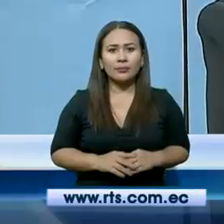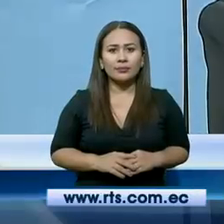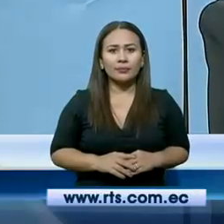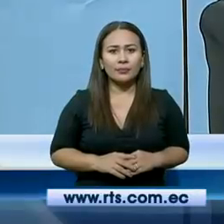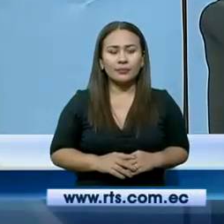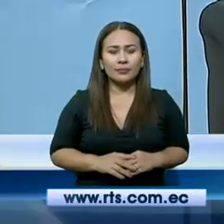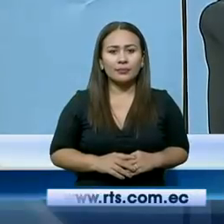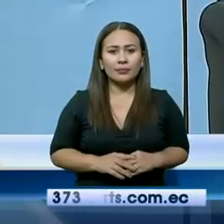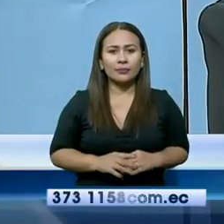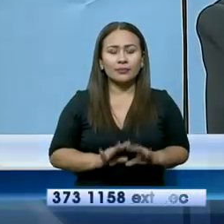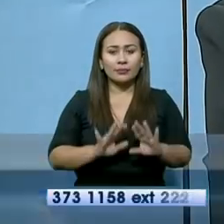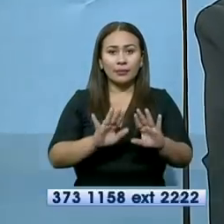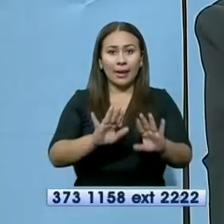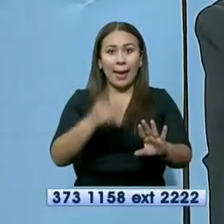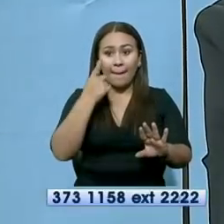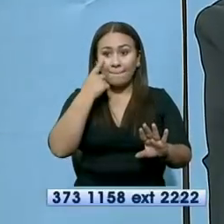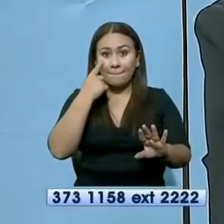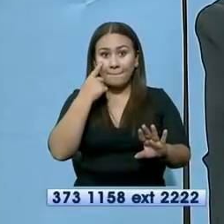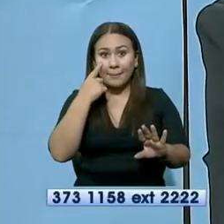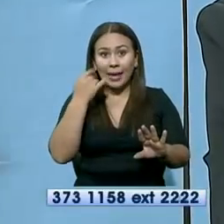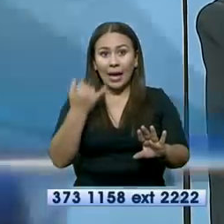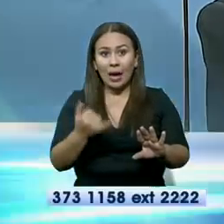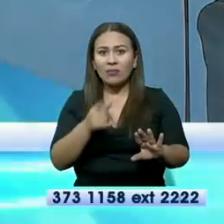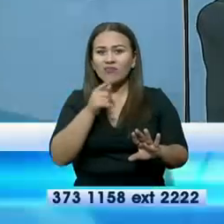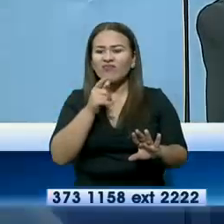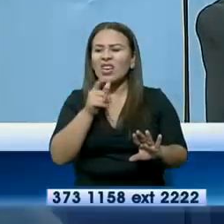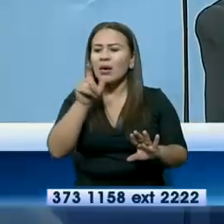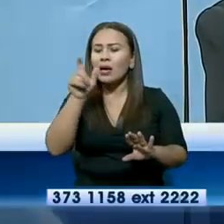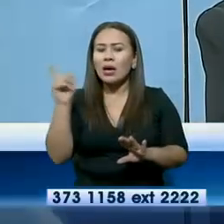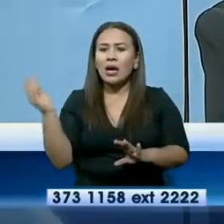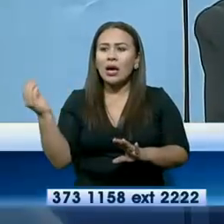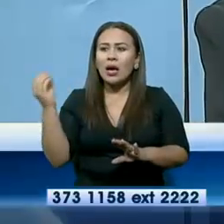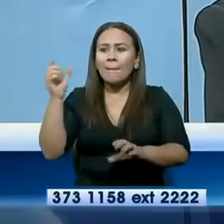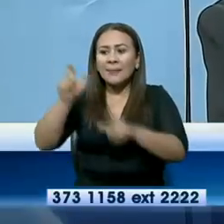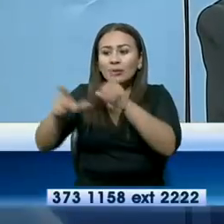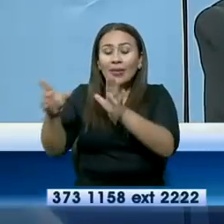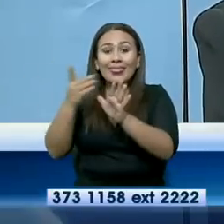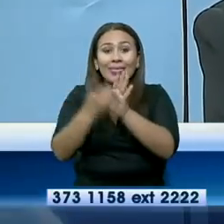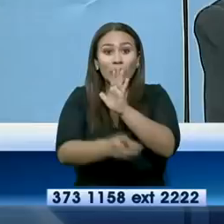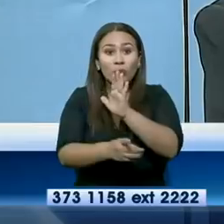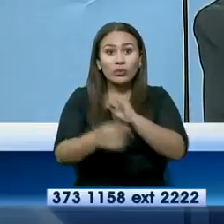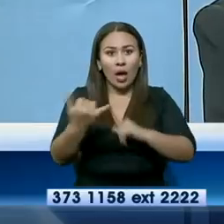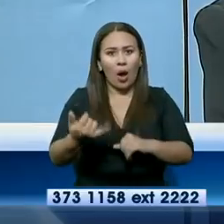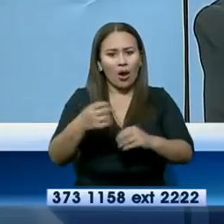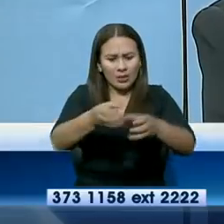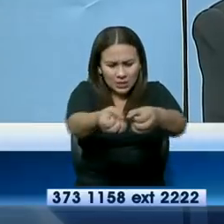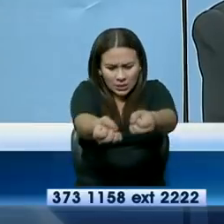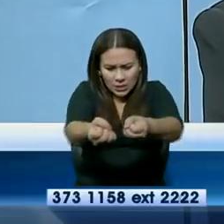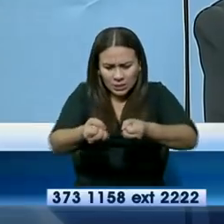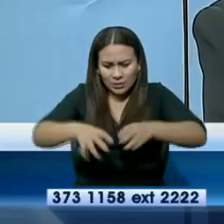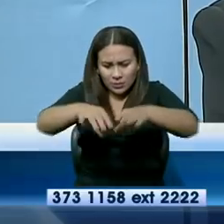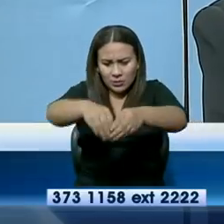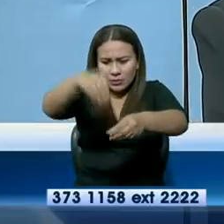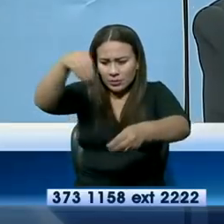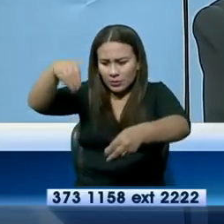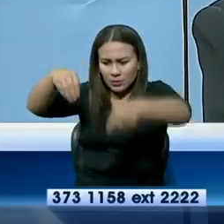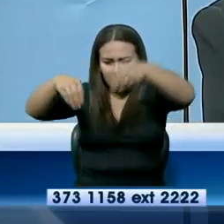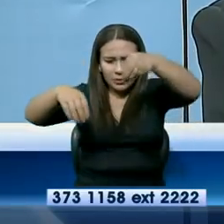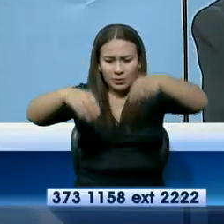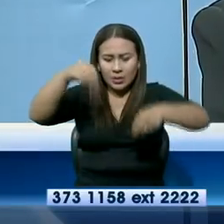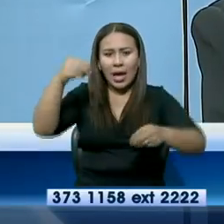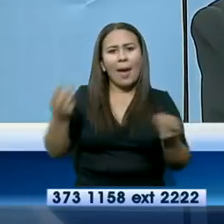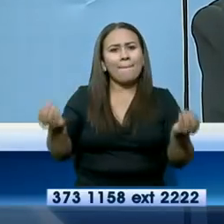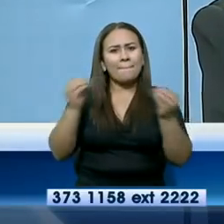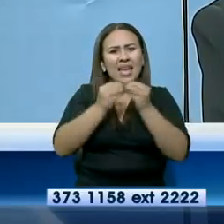los implicados o se aplicaron suspensiones temporales que deben ser exhaustivamente